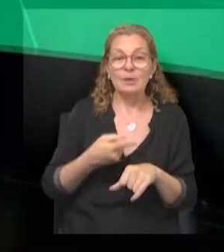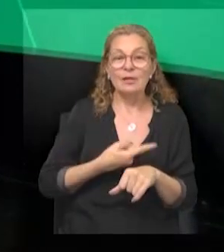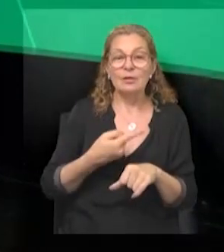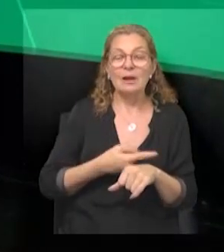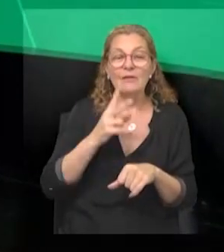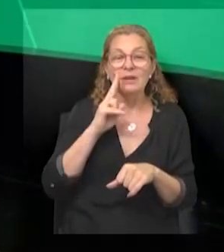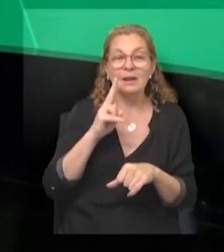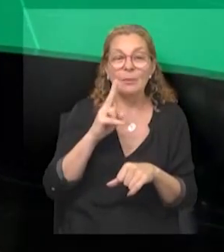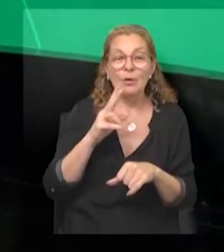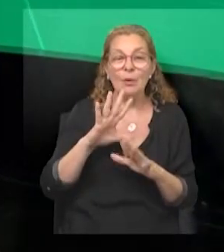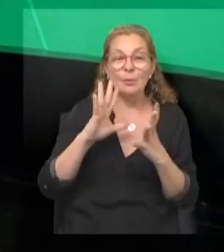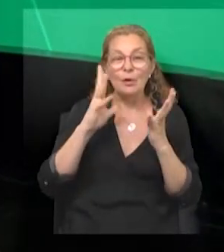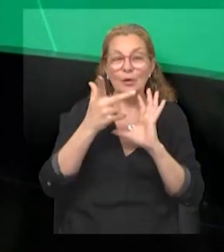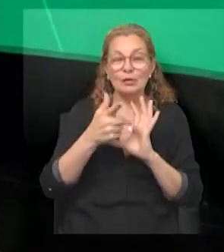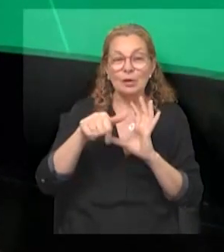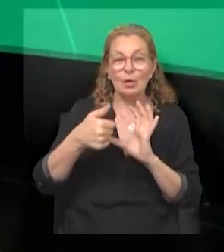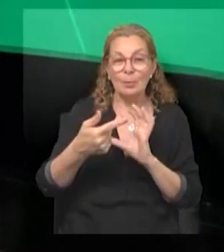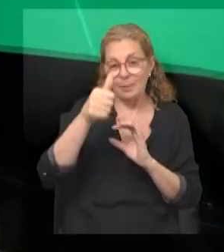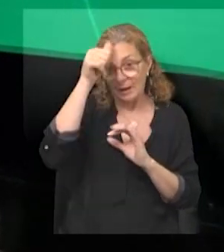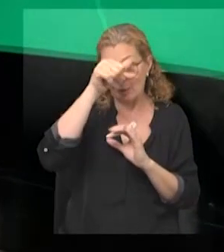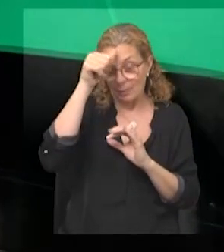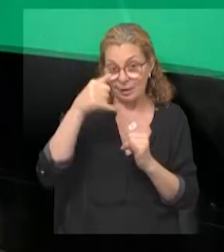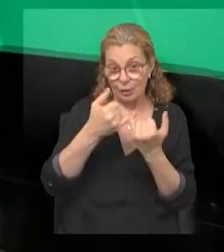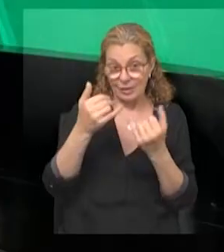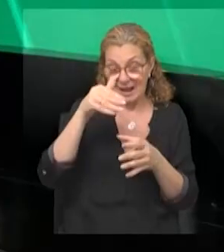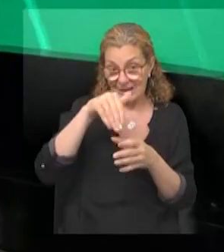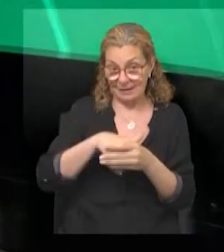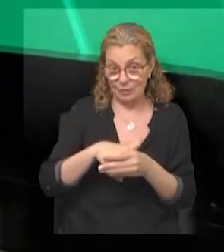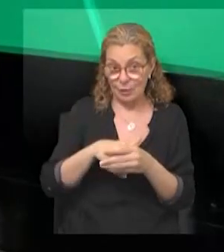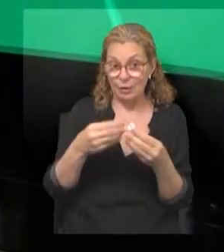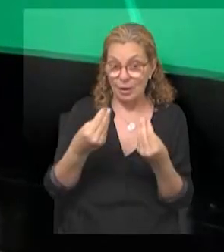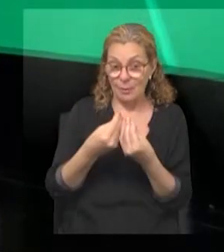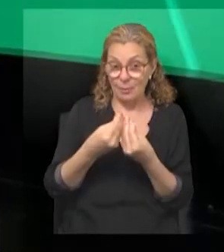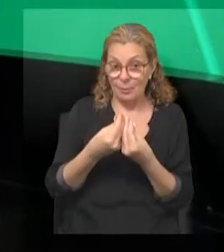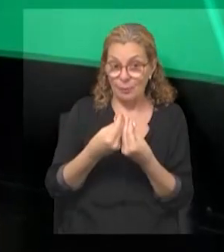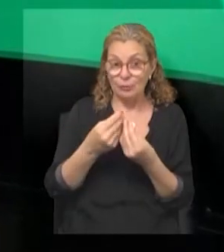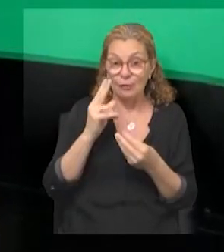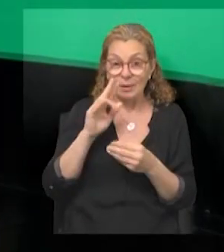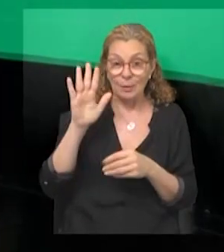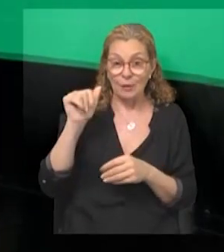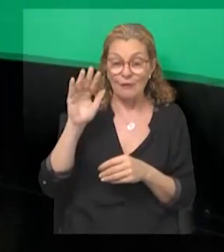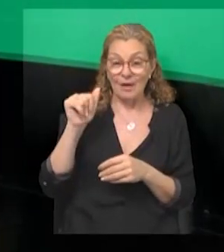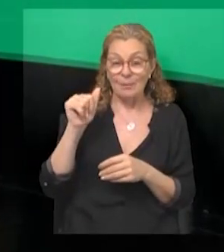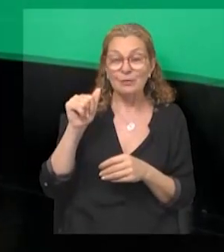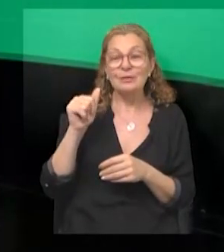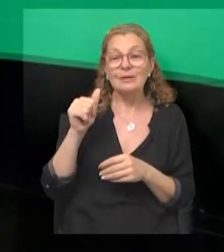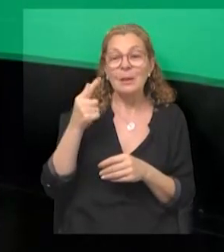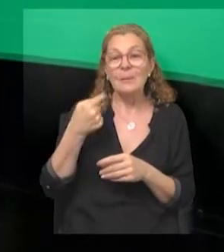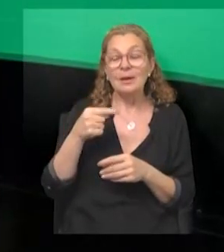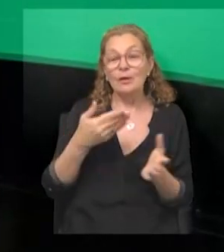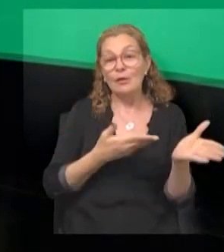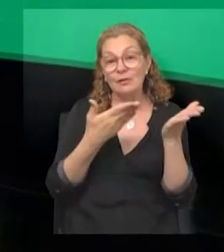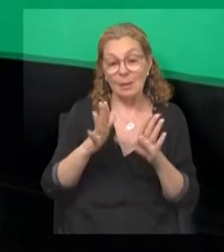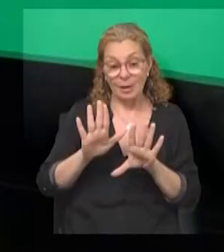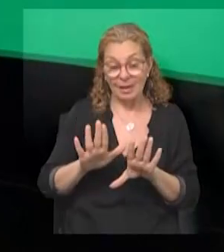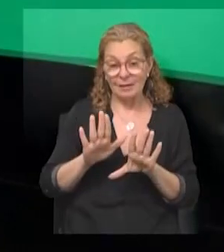aproximaciones al pronóstico del tiempo para el domingo día de elecciones nacionales y muchos desplazamientos y ahora nos despedimos sí nos despedimos pero los invitamos